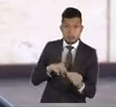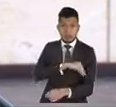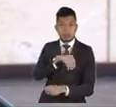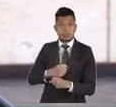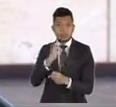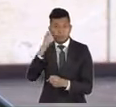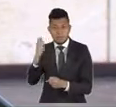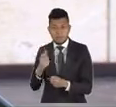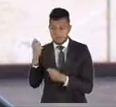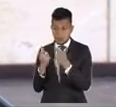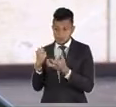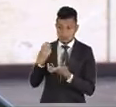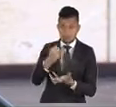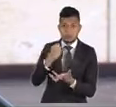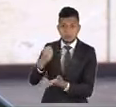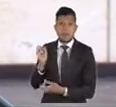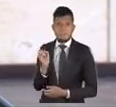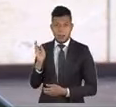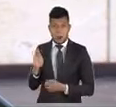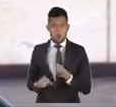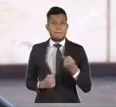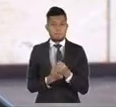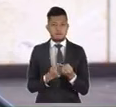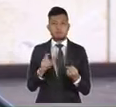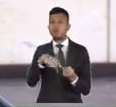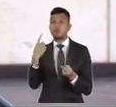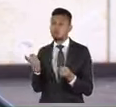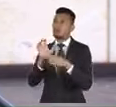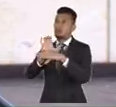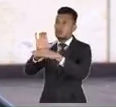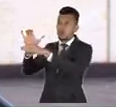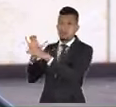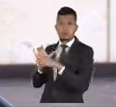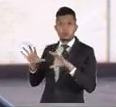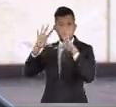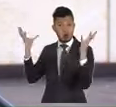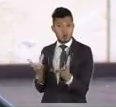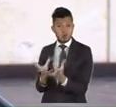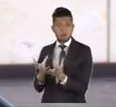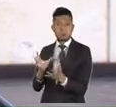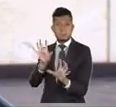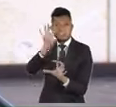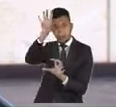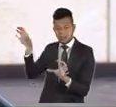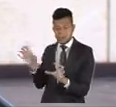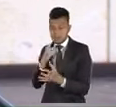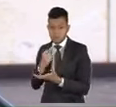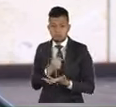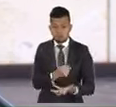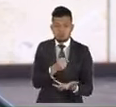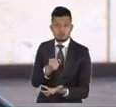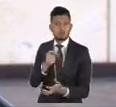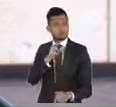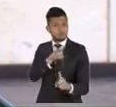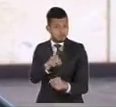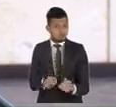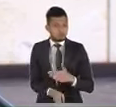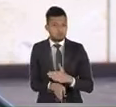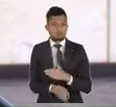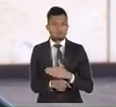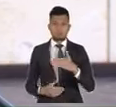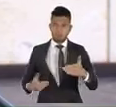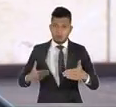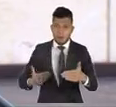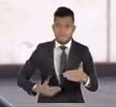una agenda que venimos apoyando desde el banco con otros multilaterales al gobierno nacional, y con mucho gusto seguir avanzando con ustedes en esta construcción